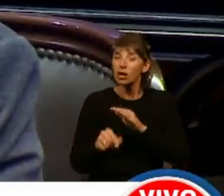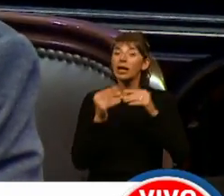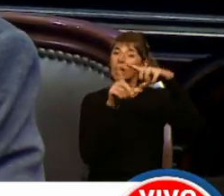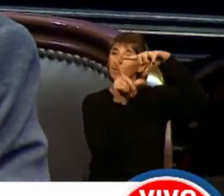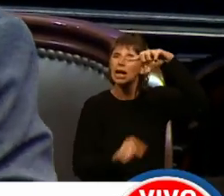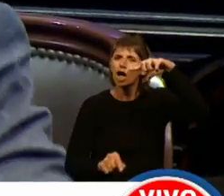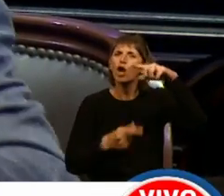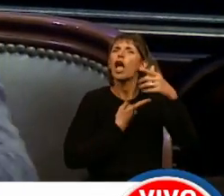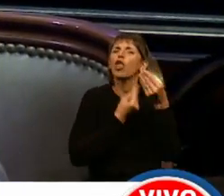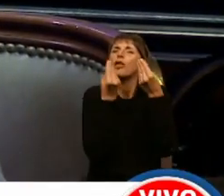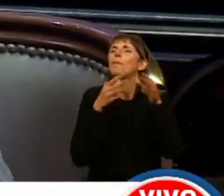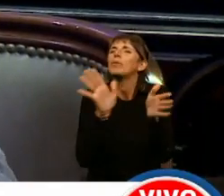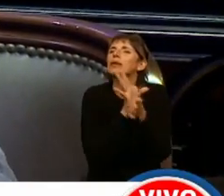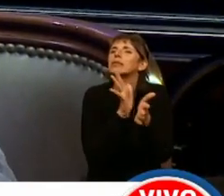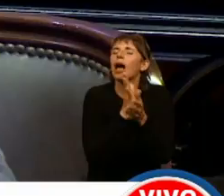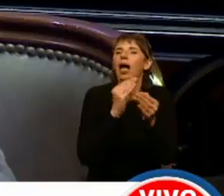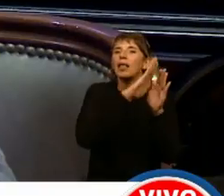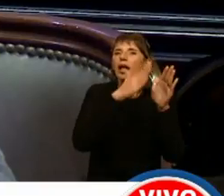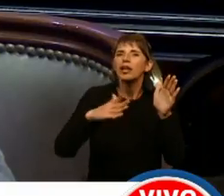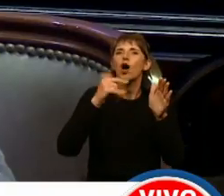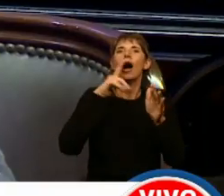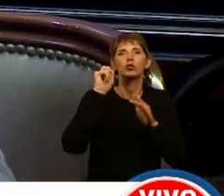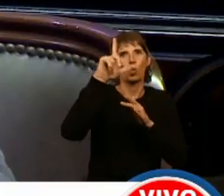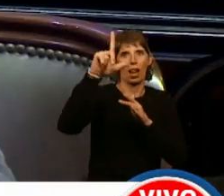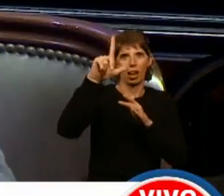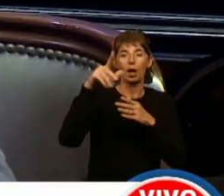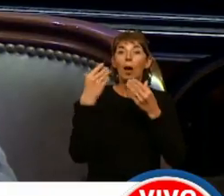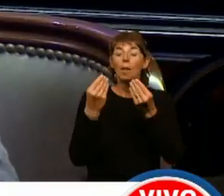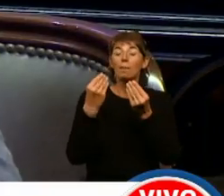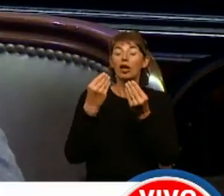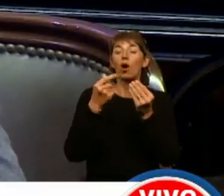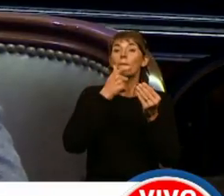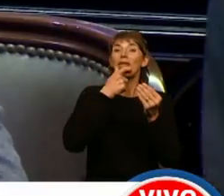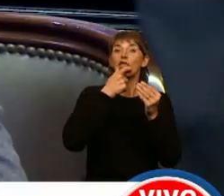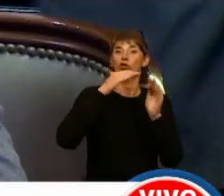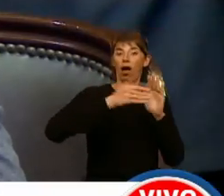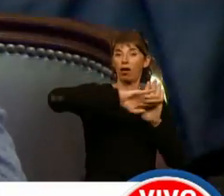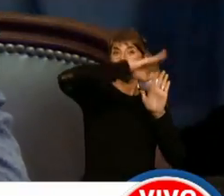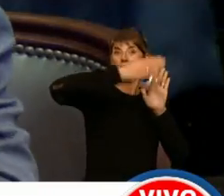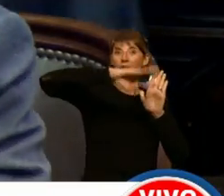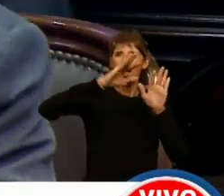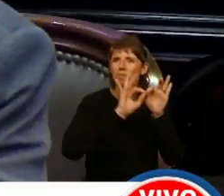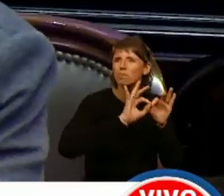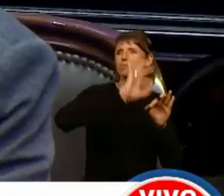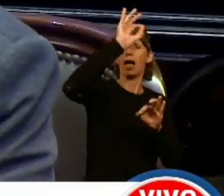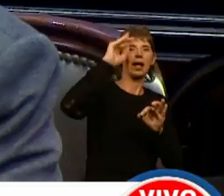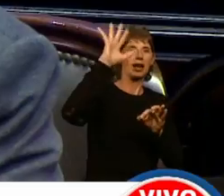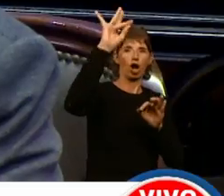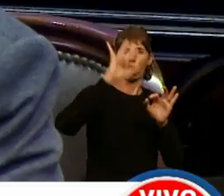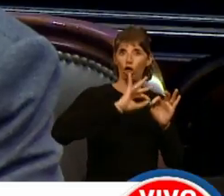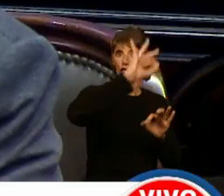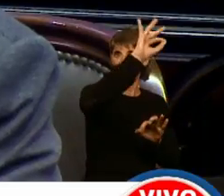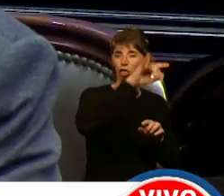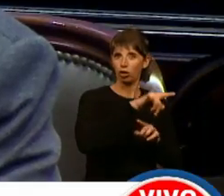atuel pero como mendoza es la provincia donde la cordillera alcanza su mayor altura y esto obviamente repercute